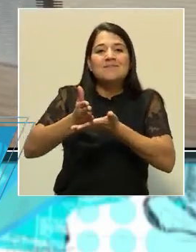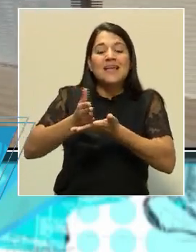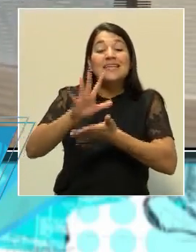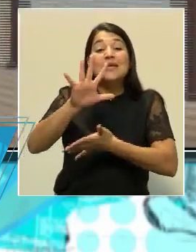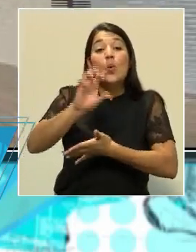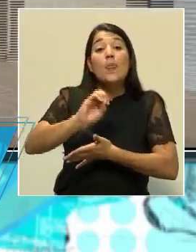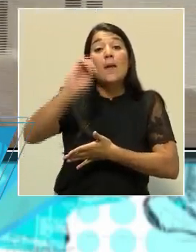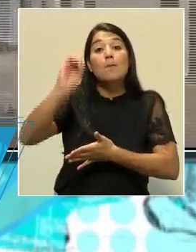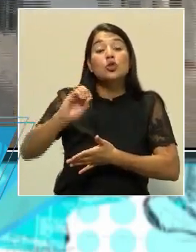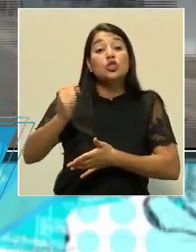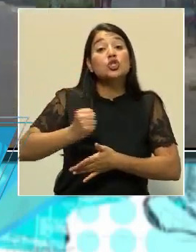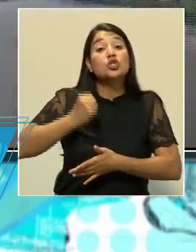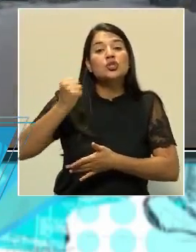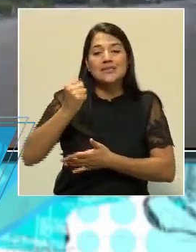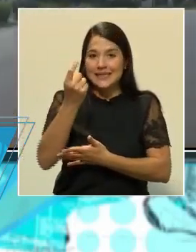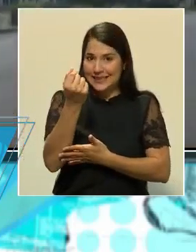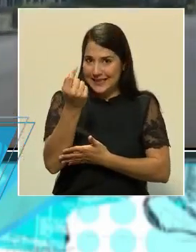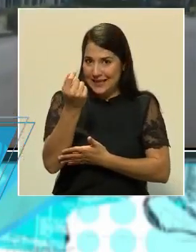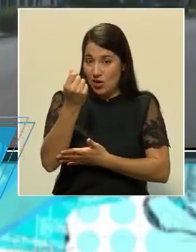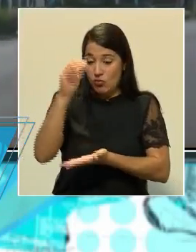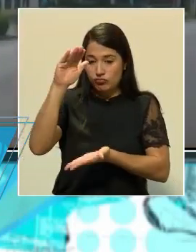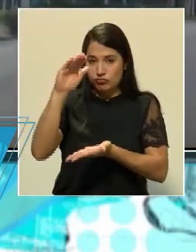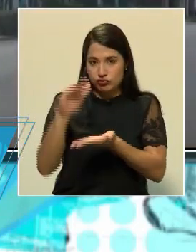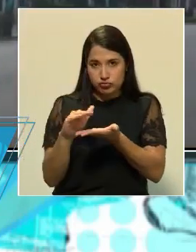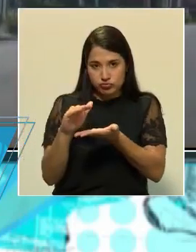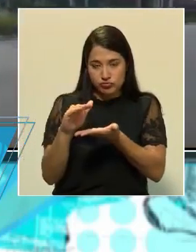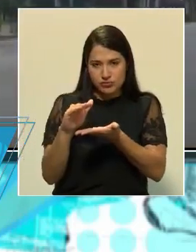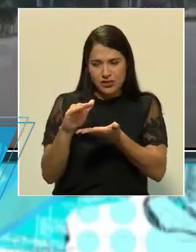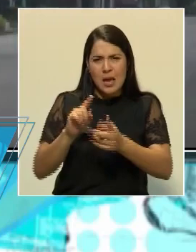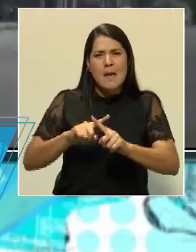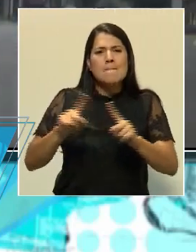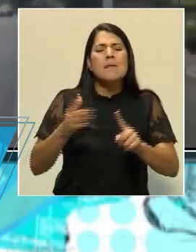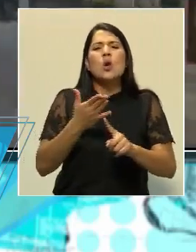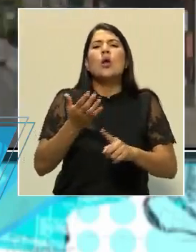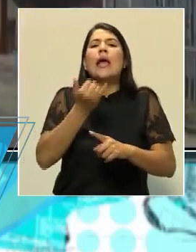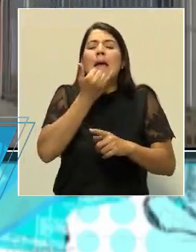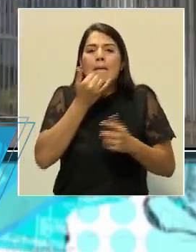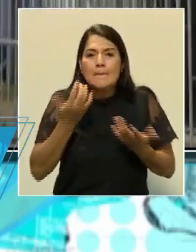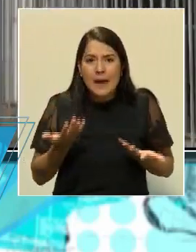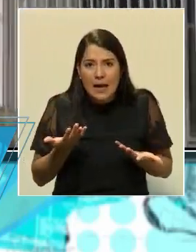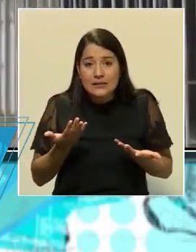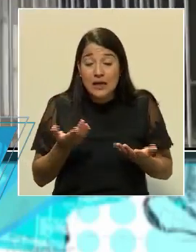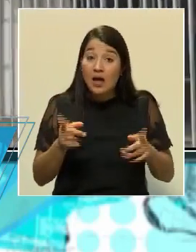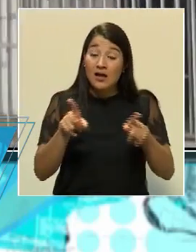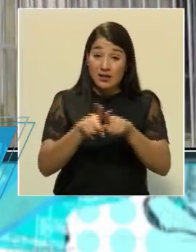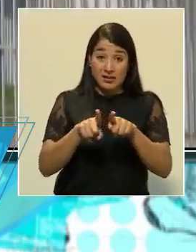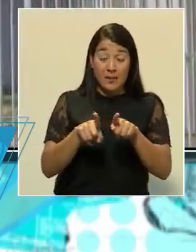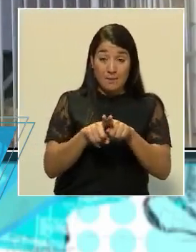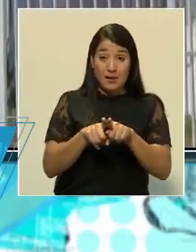pasa? Le metemos la comisión que nos cobran